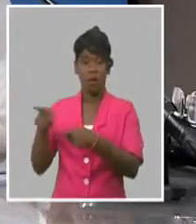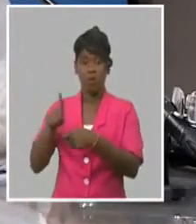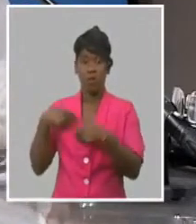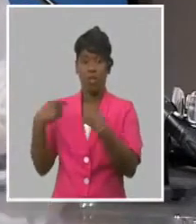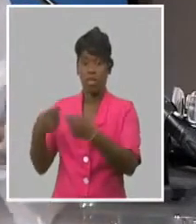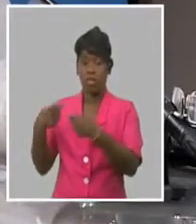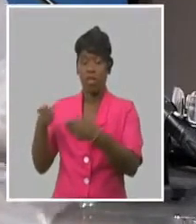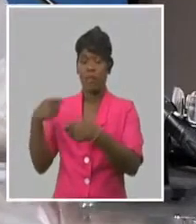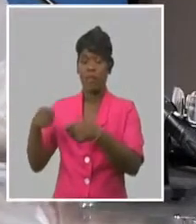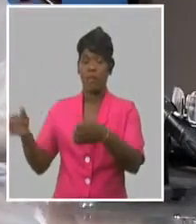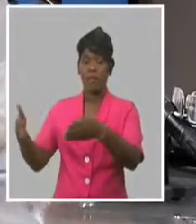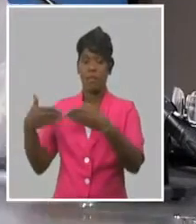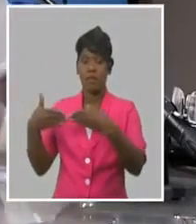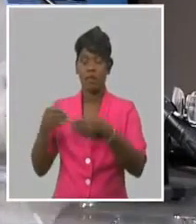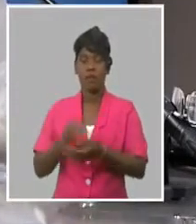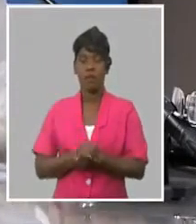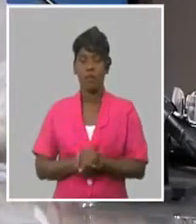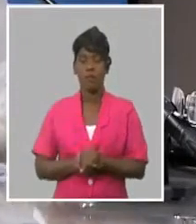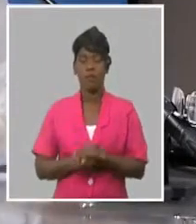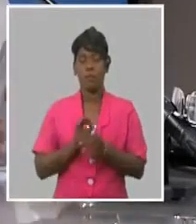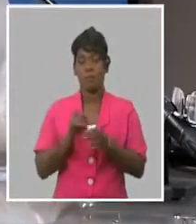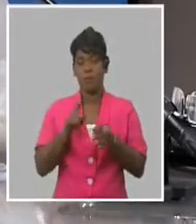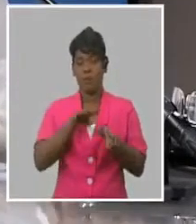vamos a subir los salarios.